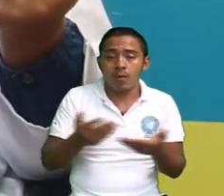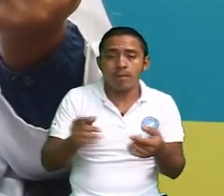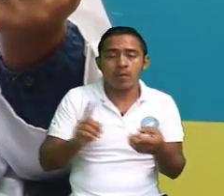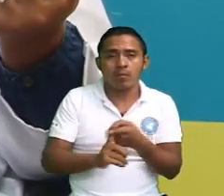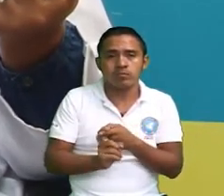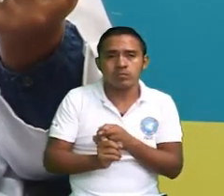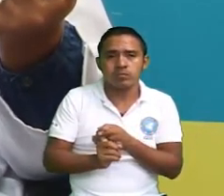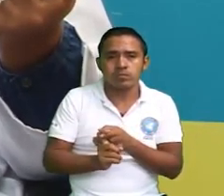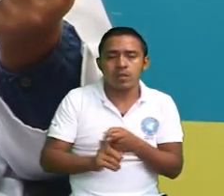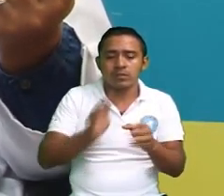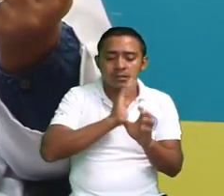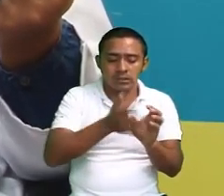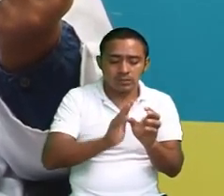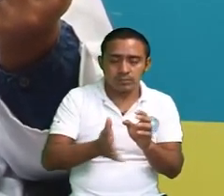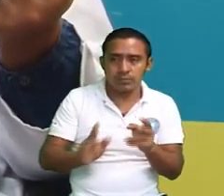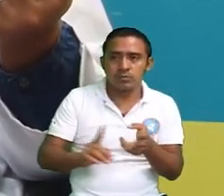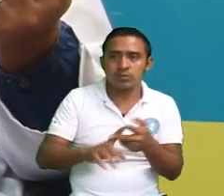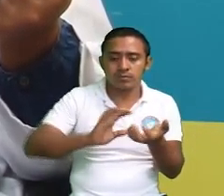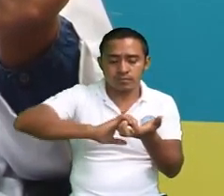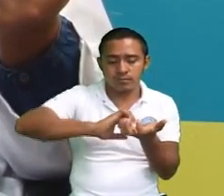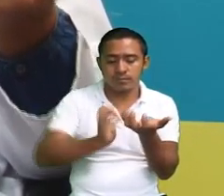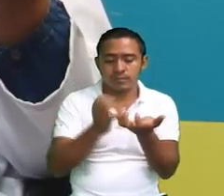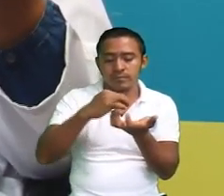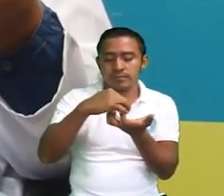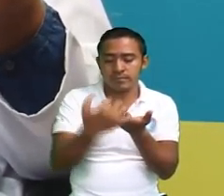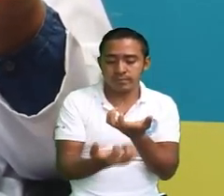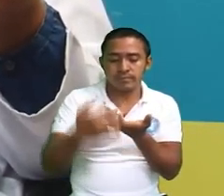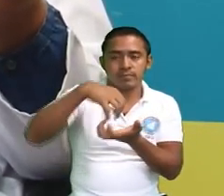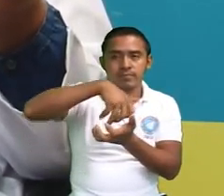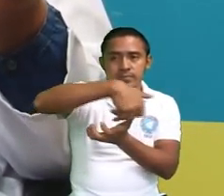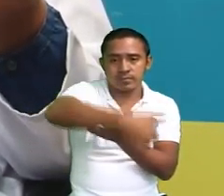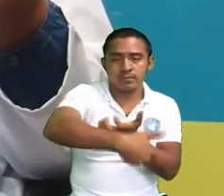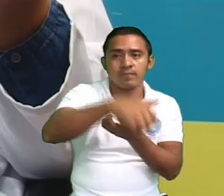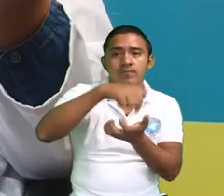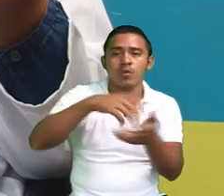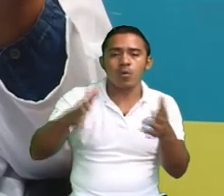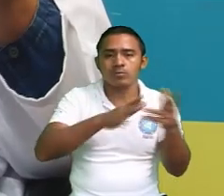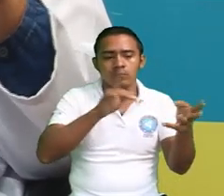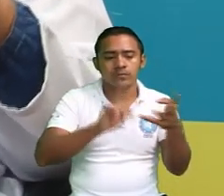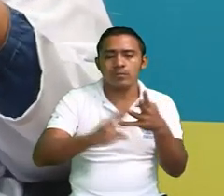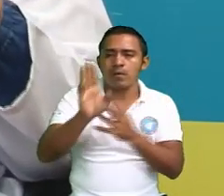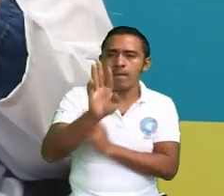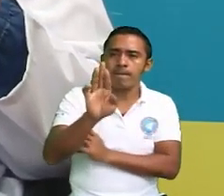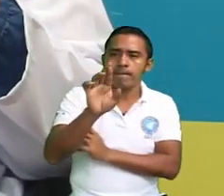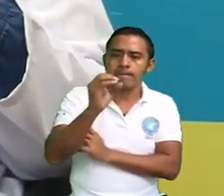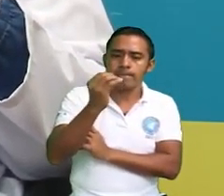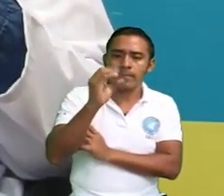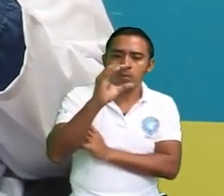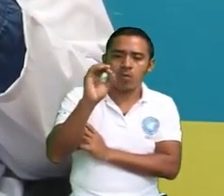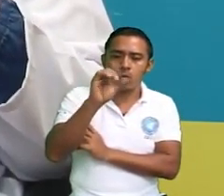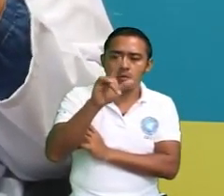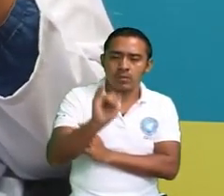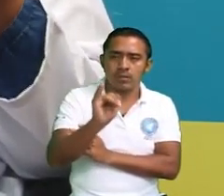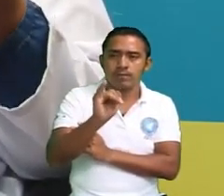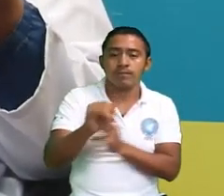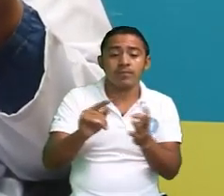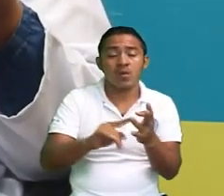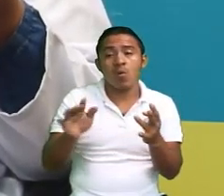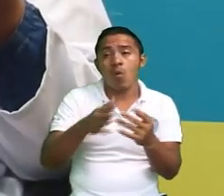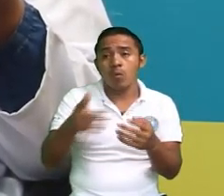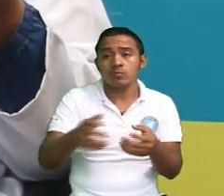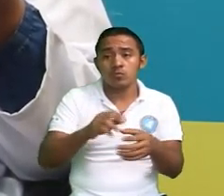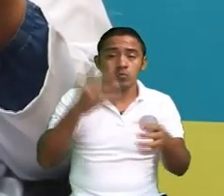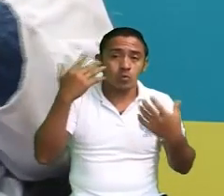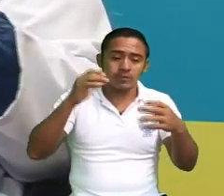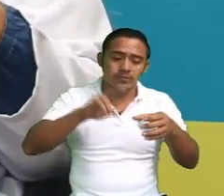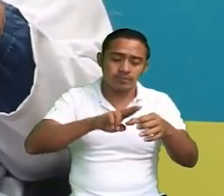repollo y la lechuga, hay que tener mucho cuidado con ellas y el brócoli. También tenemos que tener mucho cuidado con los embutidos y